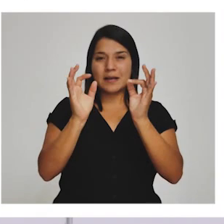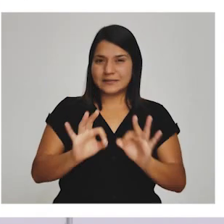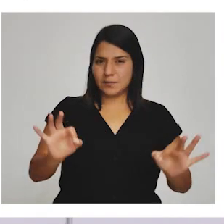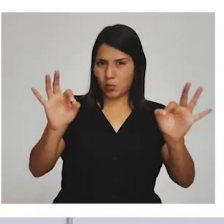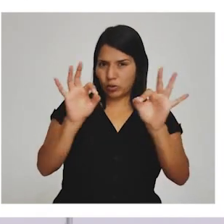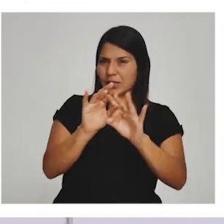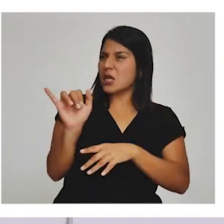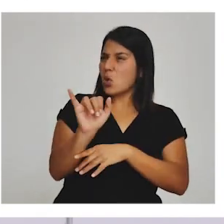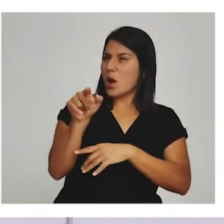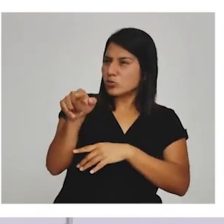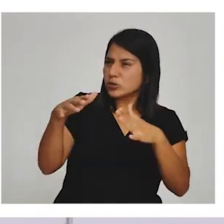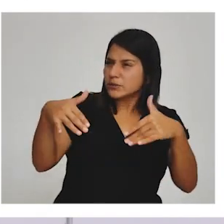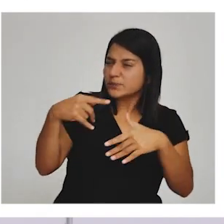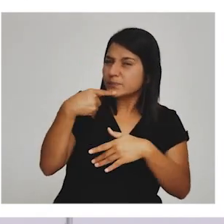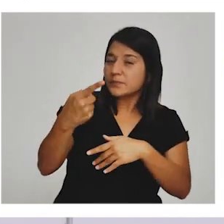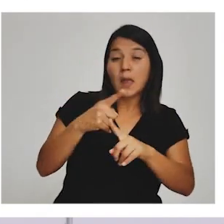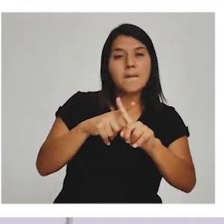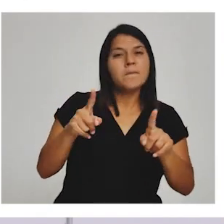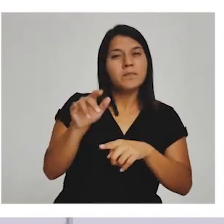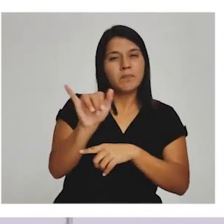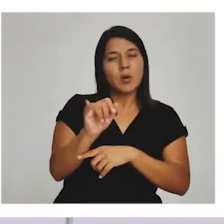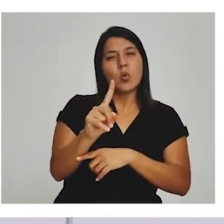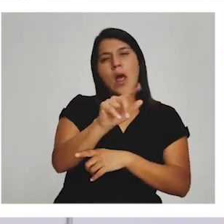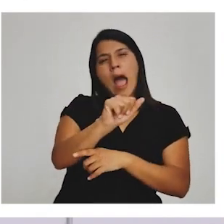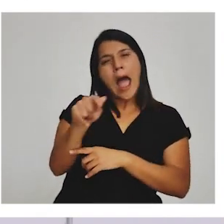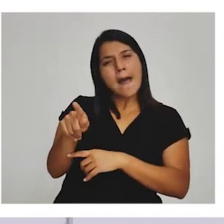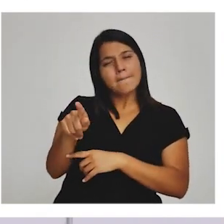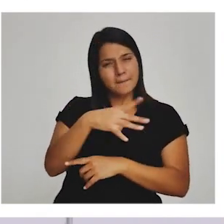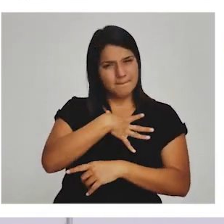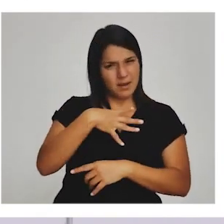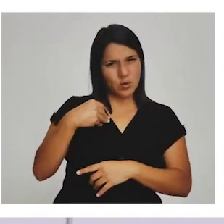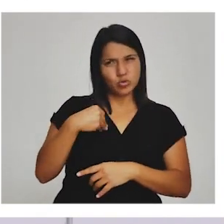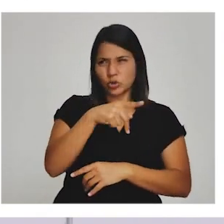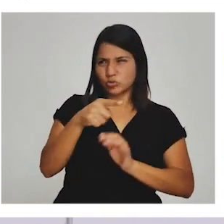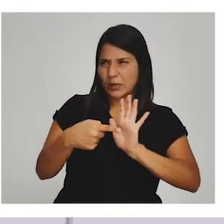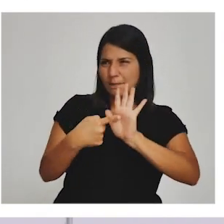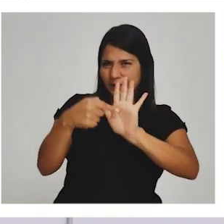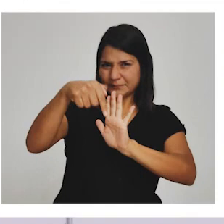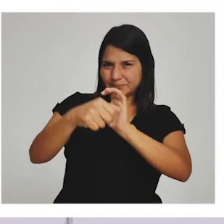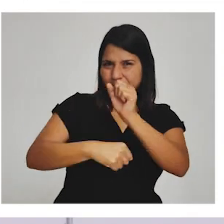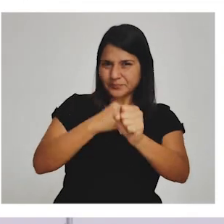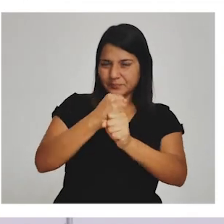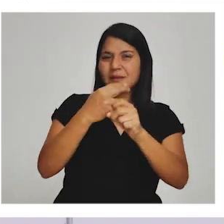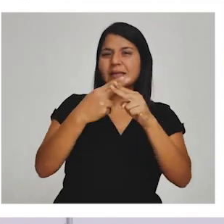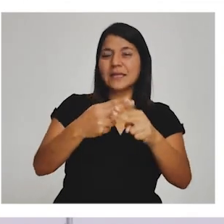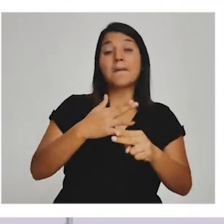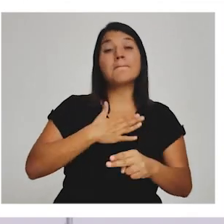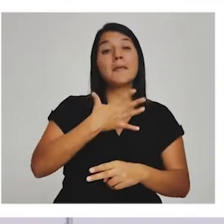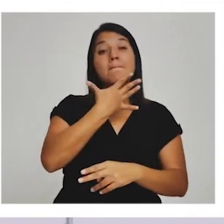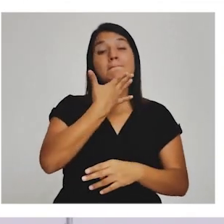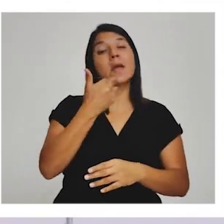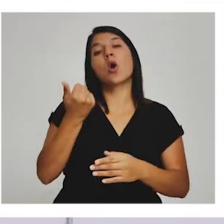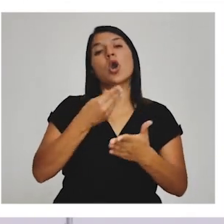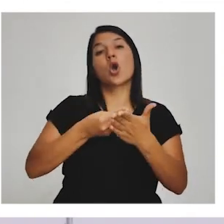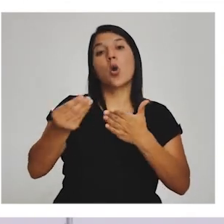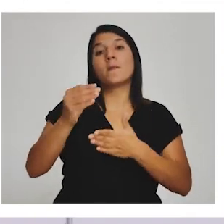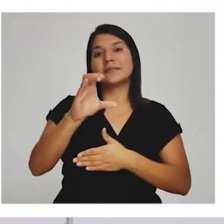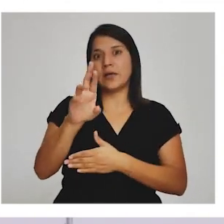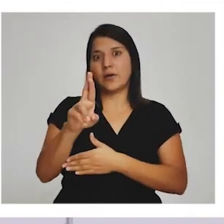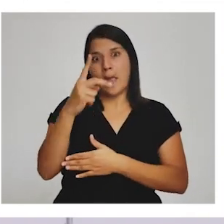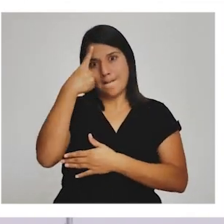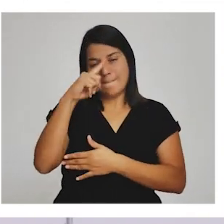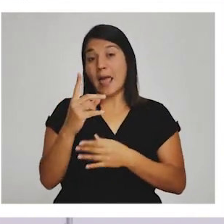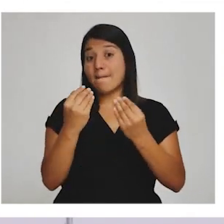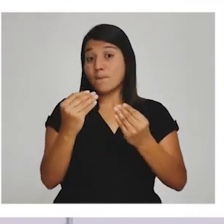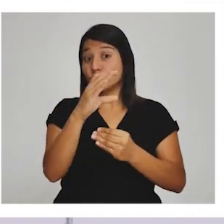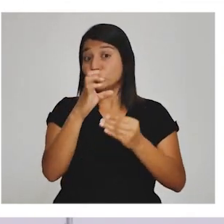hay una aplicación que me gusta mucho que ustedes presentaron este año, que fue el de Mi Mejor Compra CR, que a miles de costarricenses nos ha ayudado a